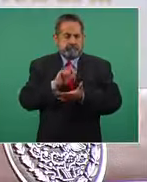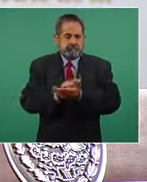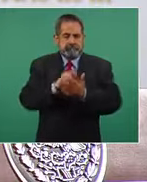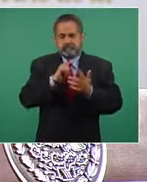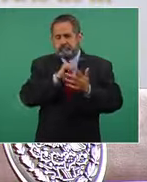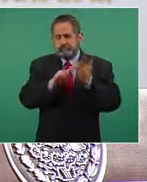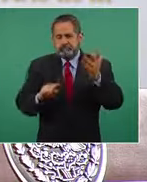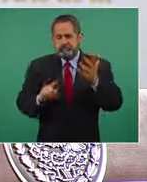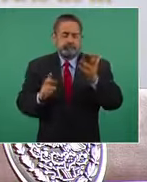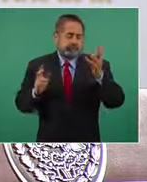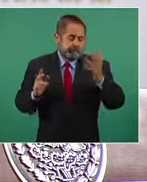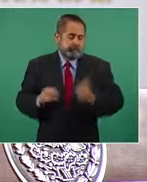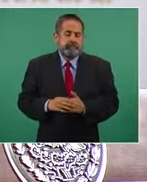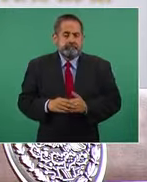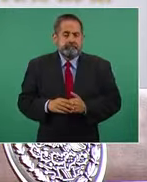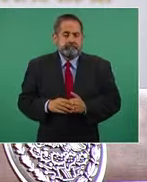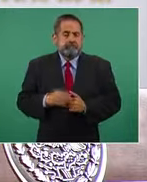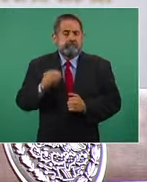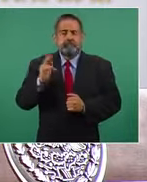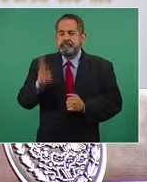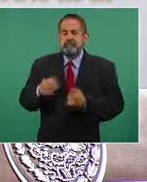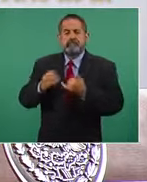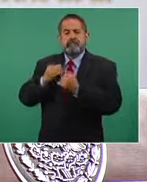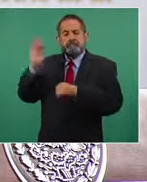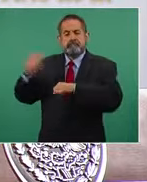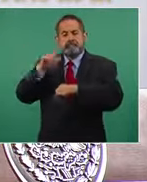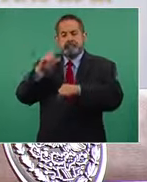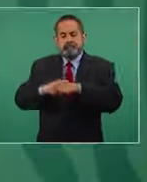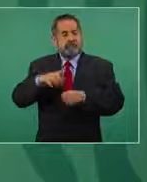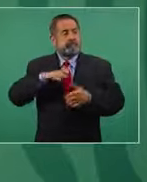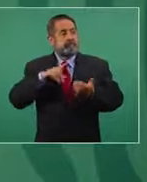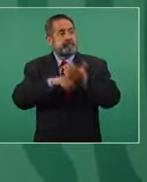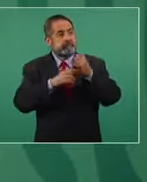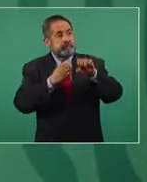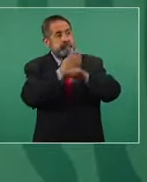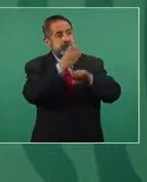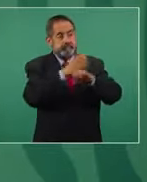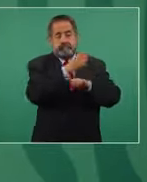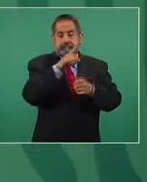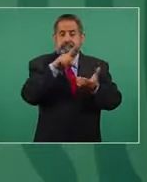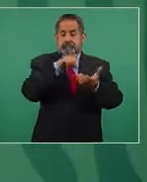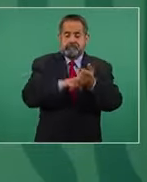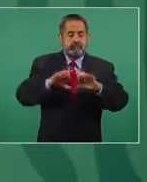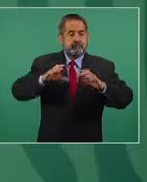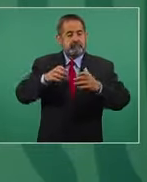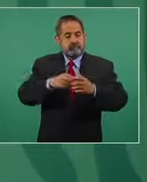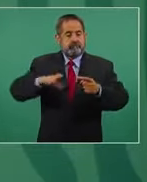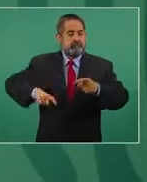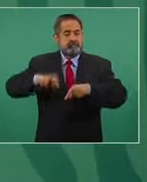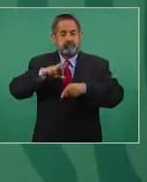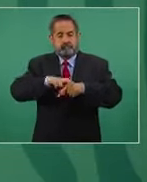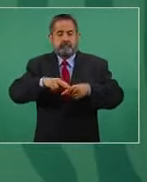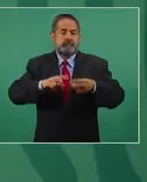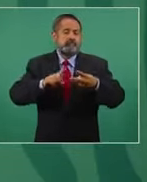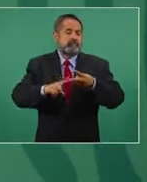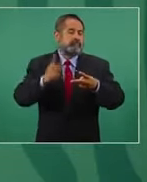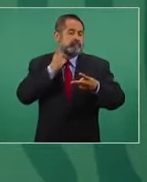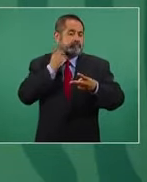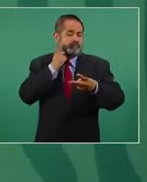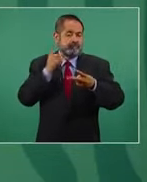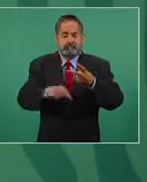tienen igual que en lo federal tres poderes: el ejecutivo, el legislativo, que son los